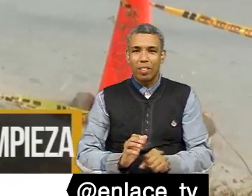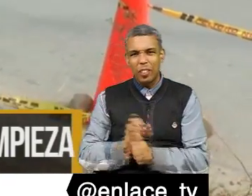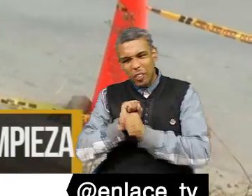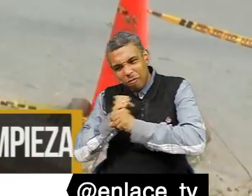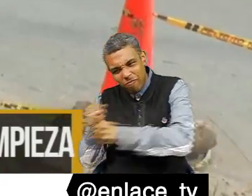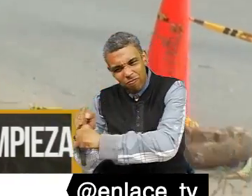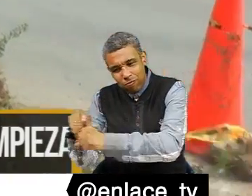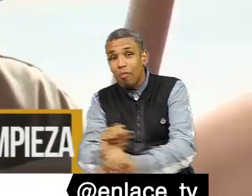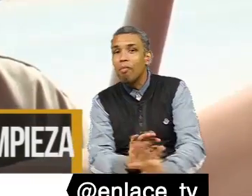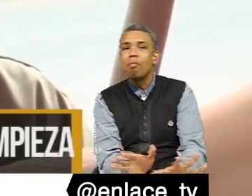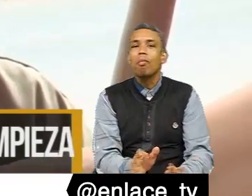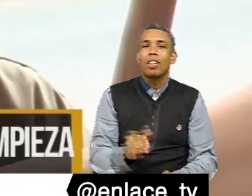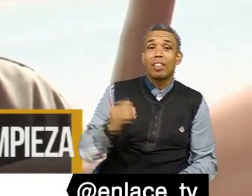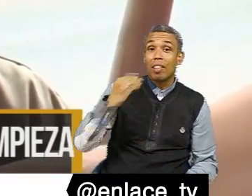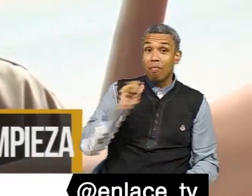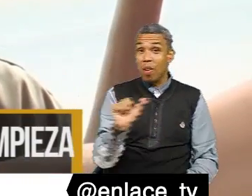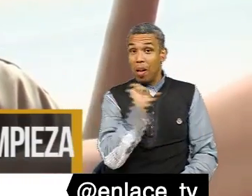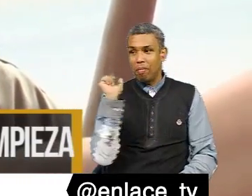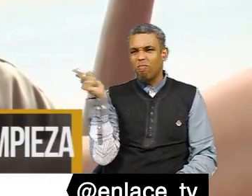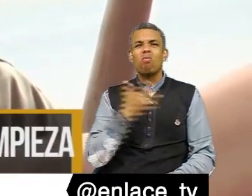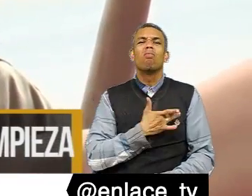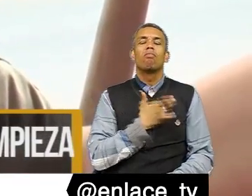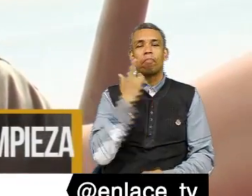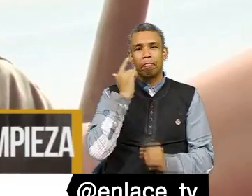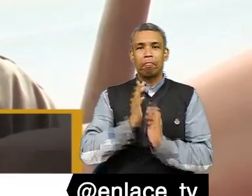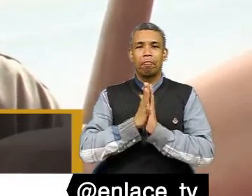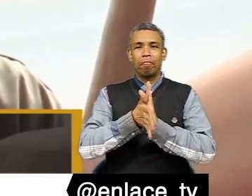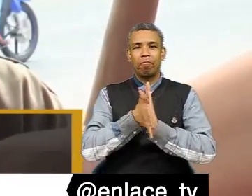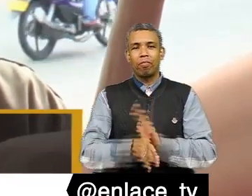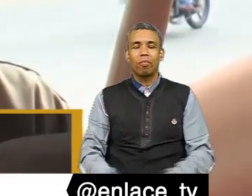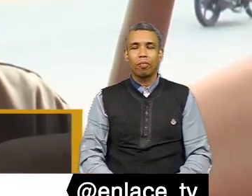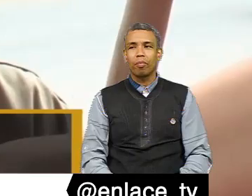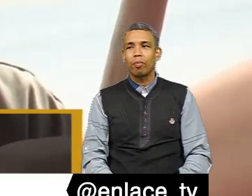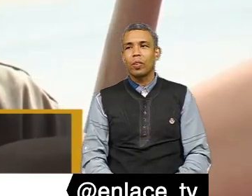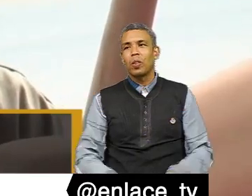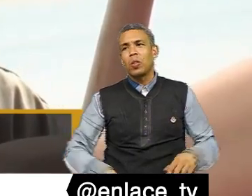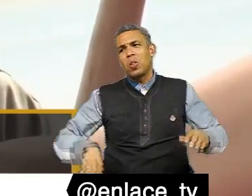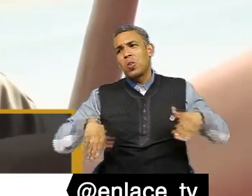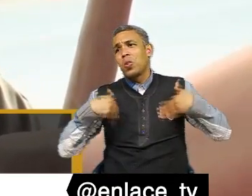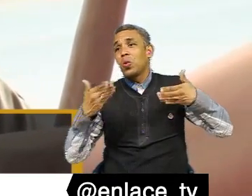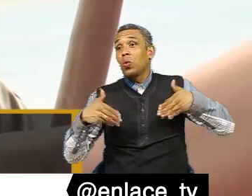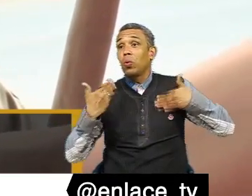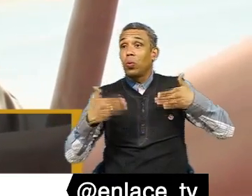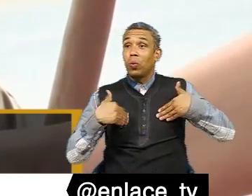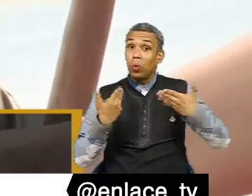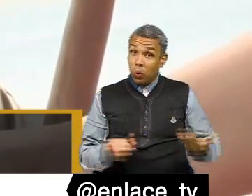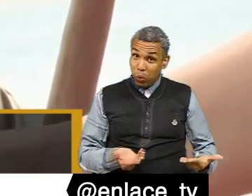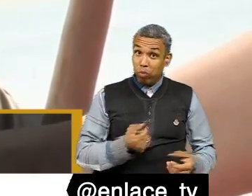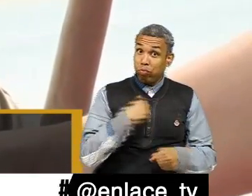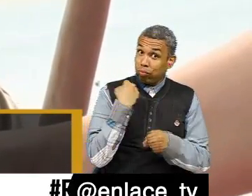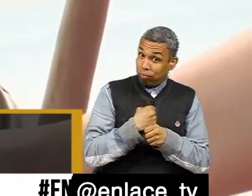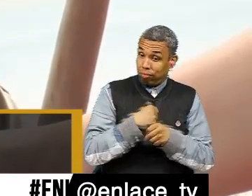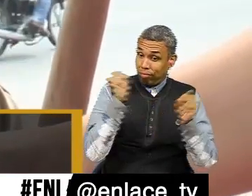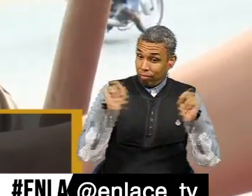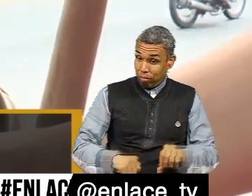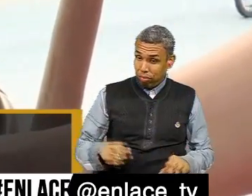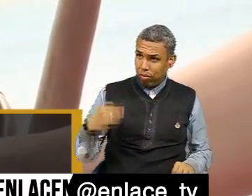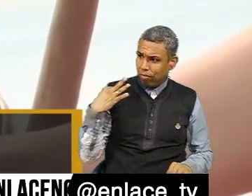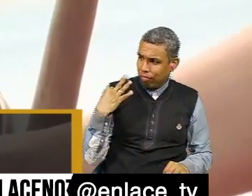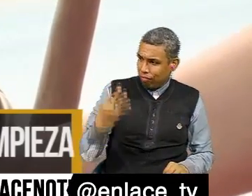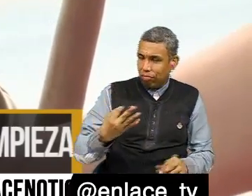cabeza de familia. Verdaderamente estamos muy agradecidas por la oportunidad que nos están dando para nosotros laborar aquí por